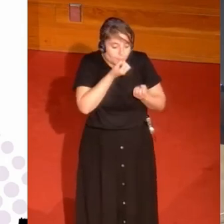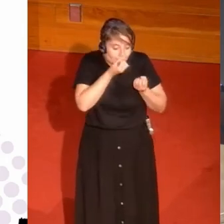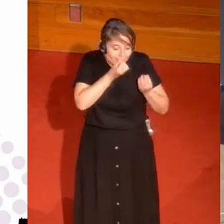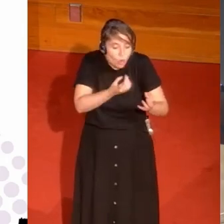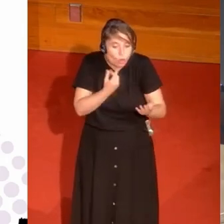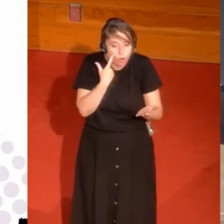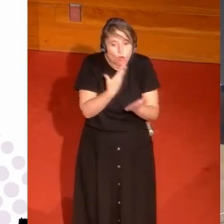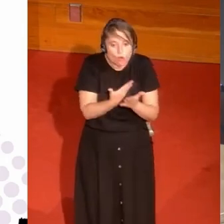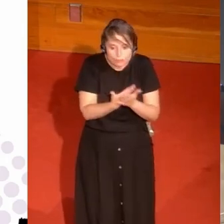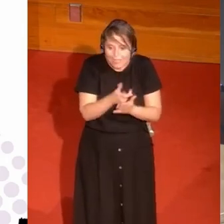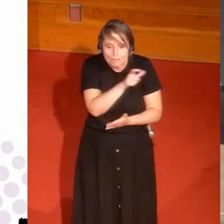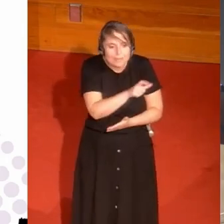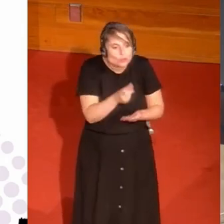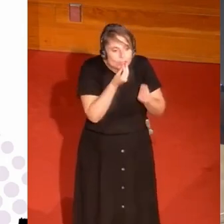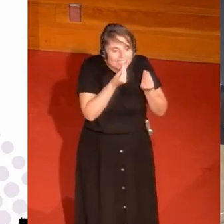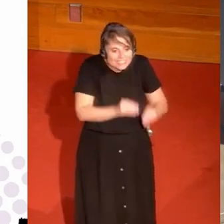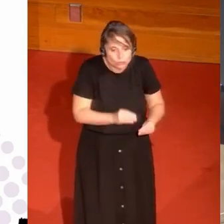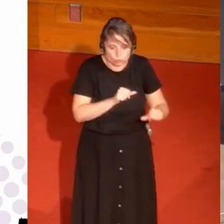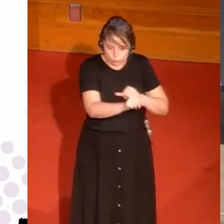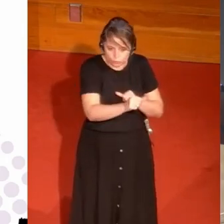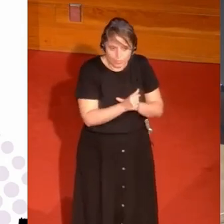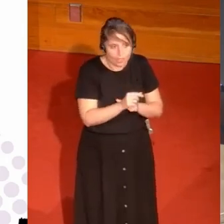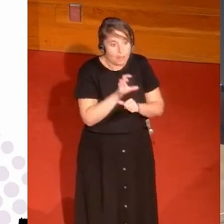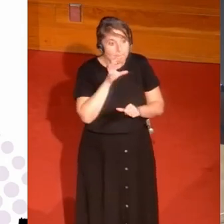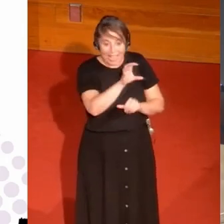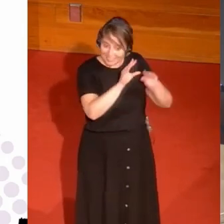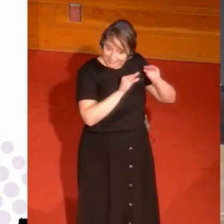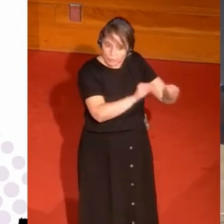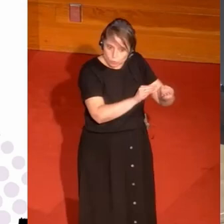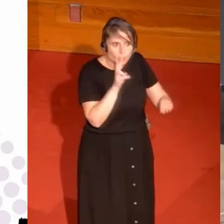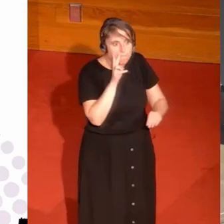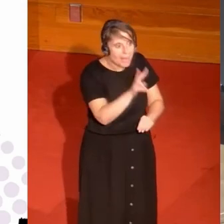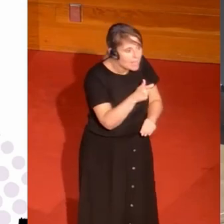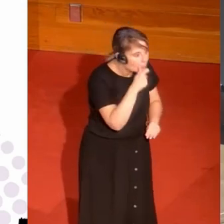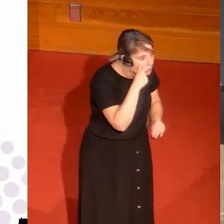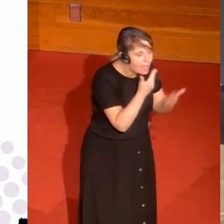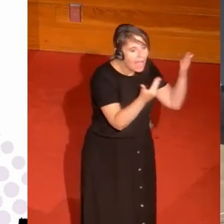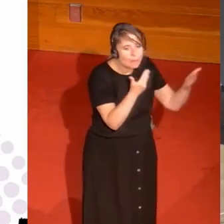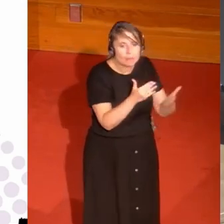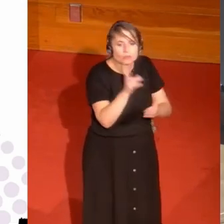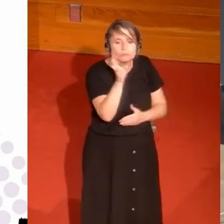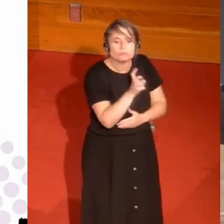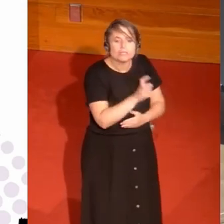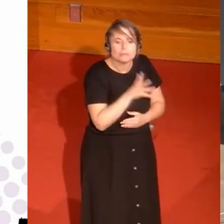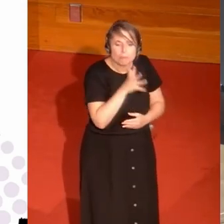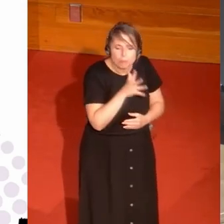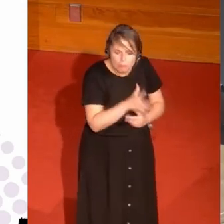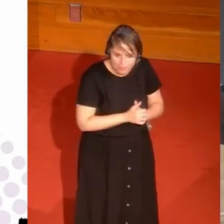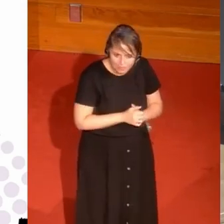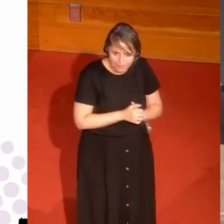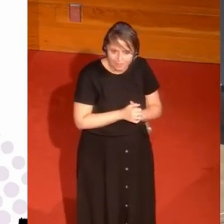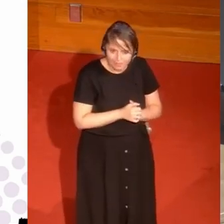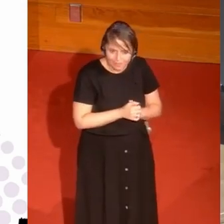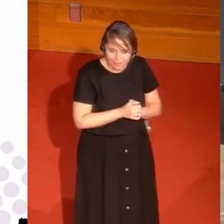con emos las historias de estas personas vayamos a los países de de origen Hablemos del porqué de la de la de